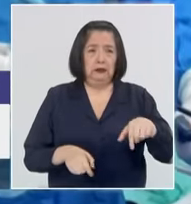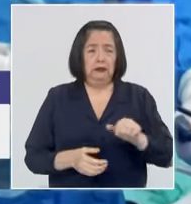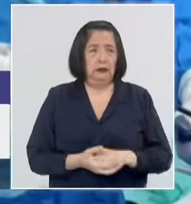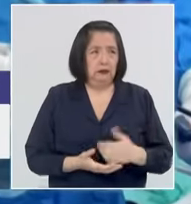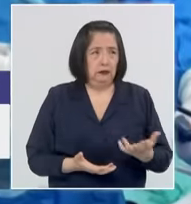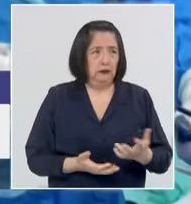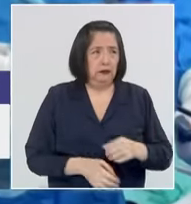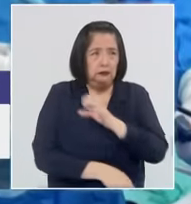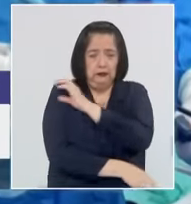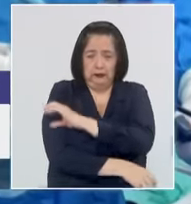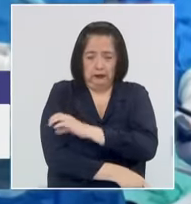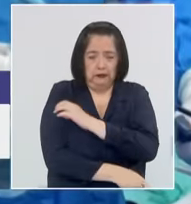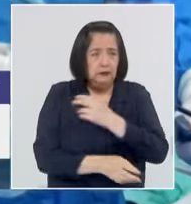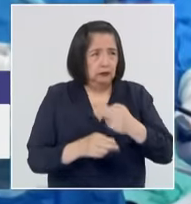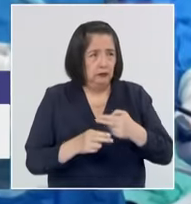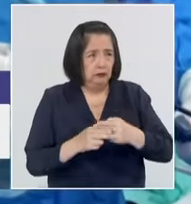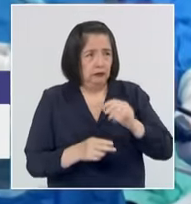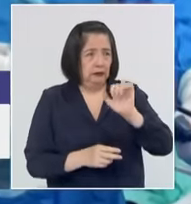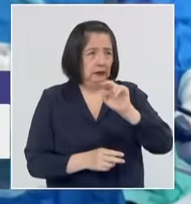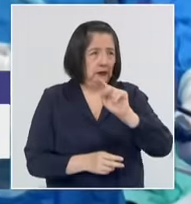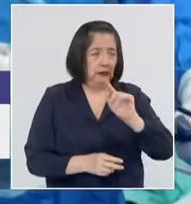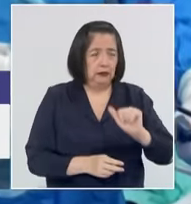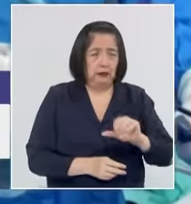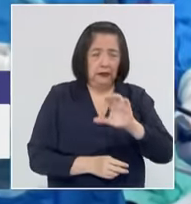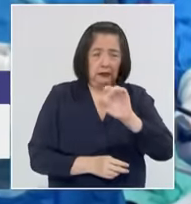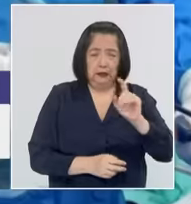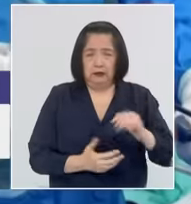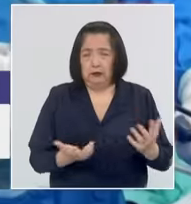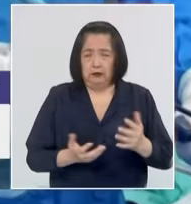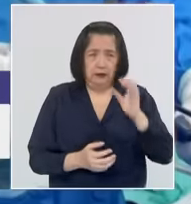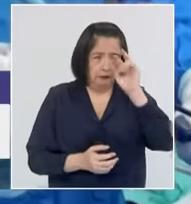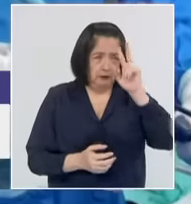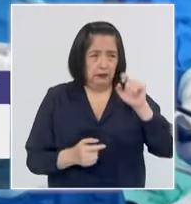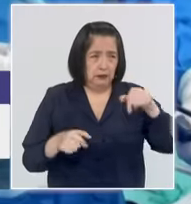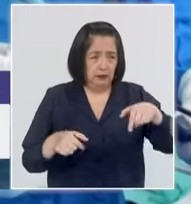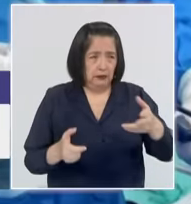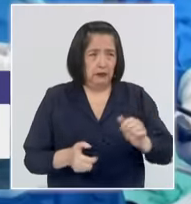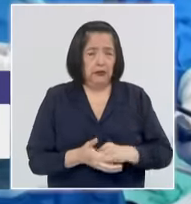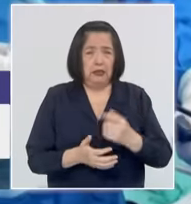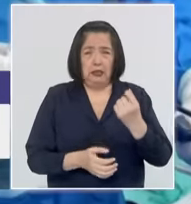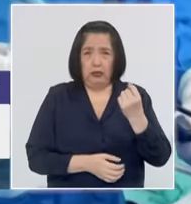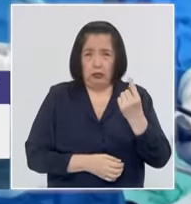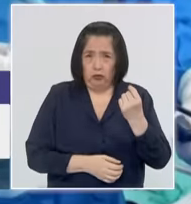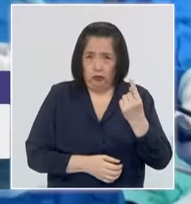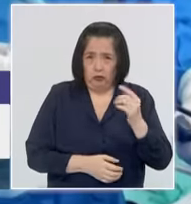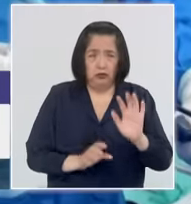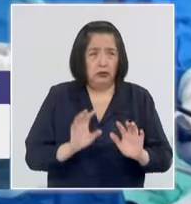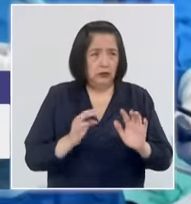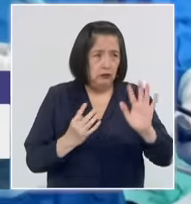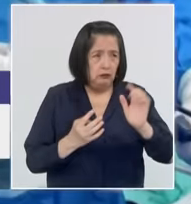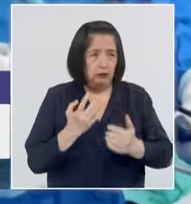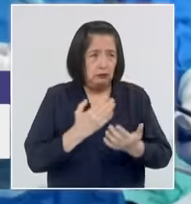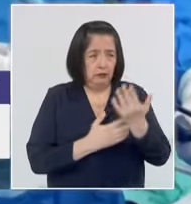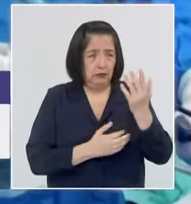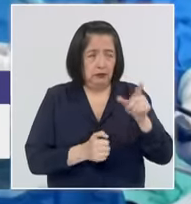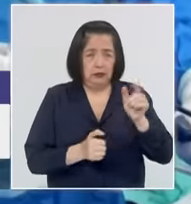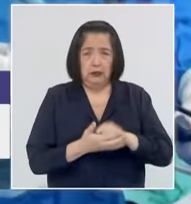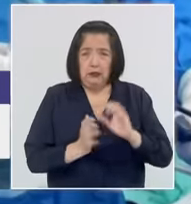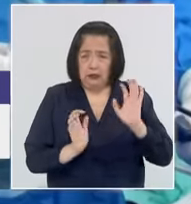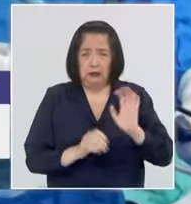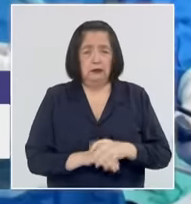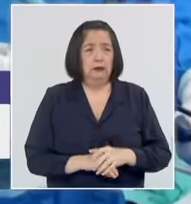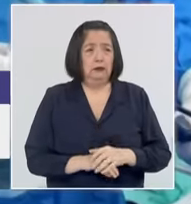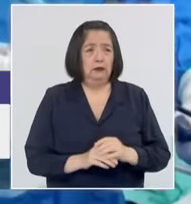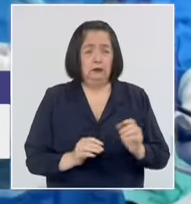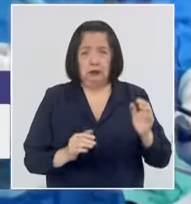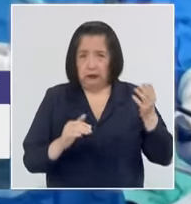en la Clínica Santa Catalina, ubicada en el Distrito de La Victoria, aquí a las 11 y 19 de la mañana. Específicamente